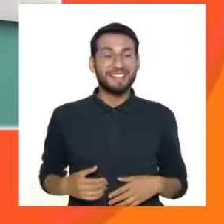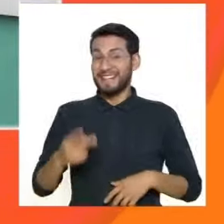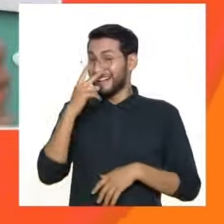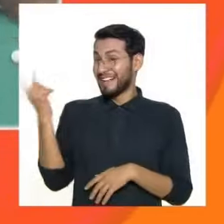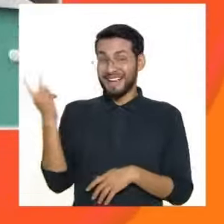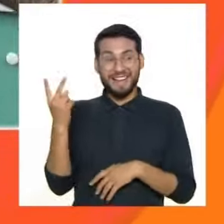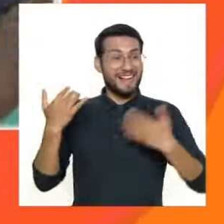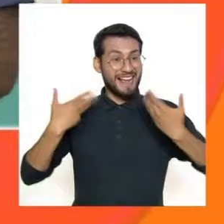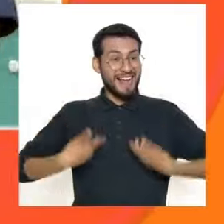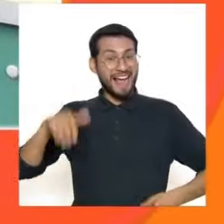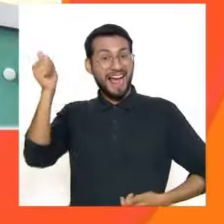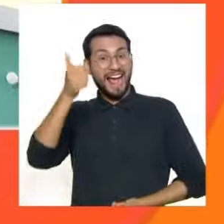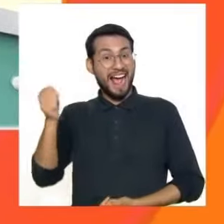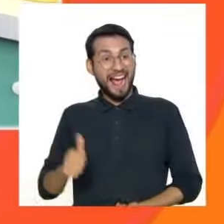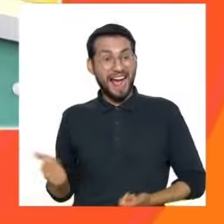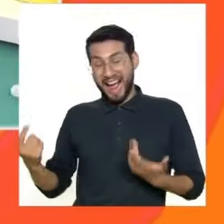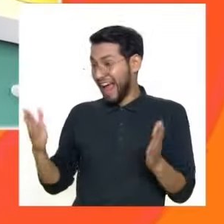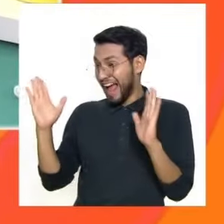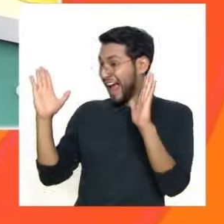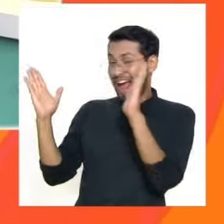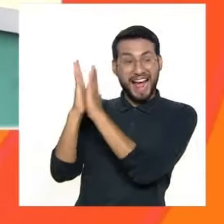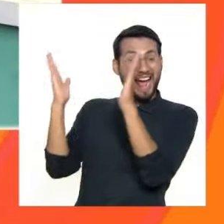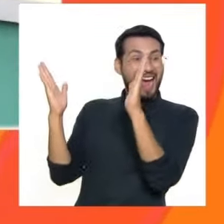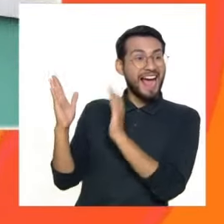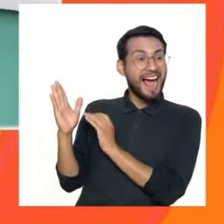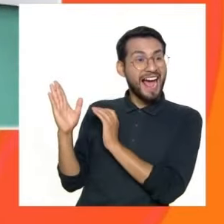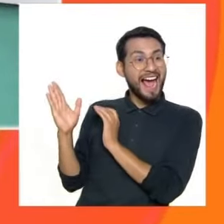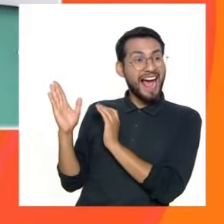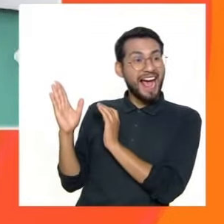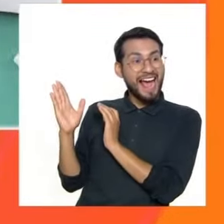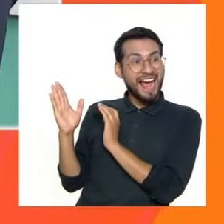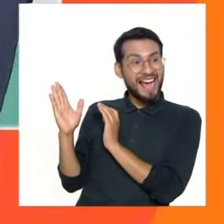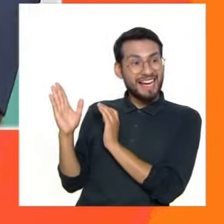maravill amigo chala ch amig